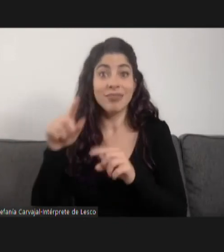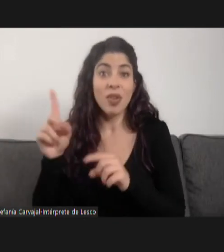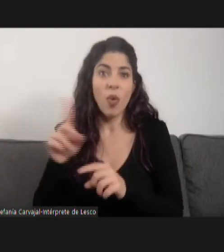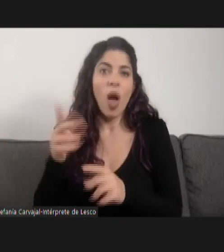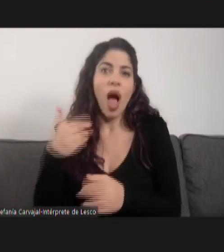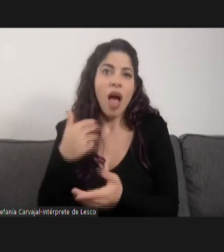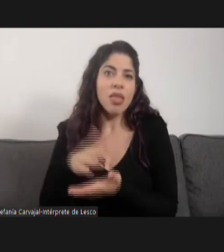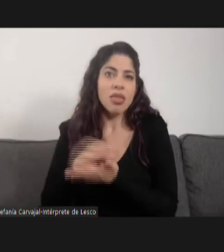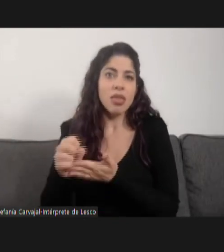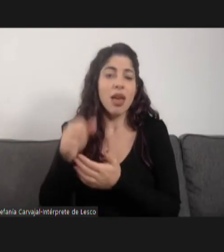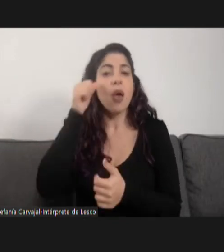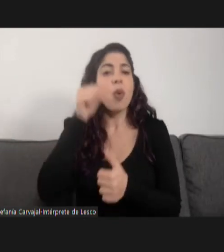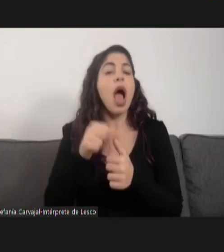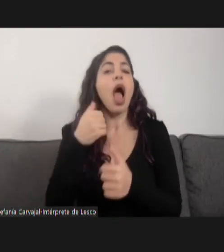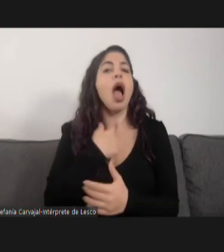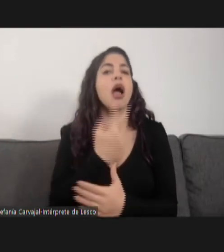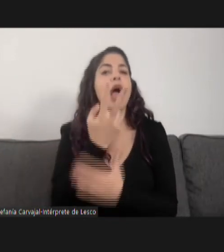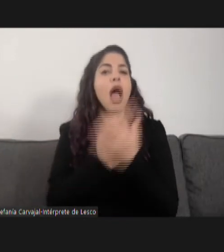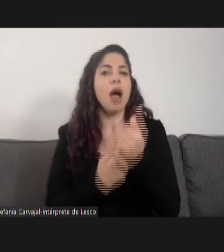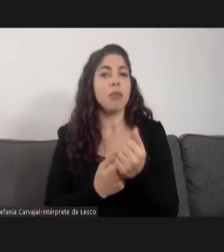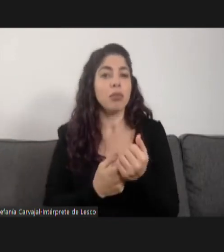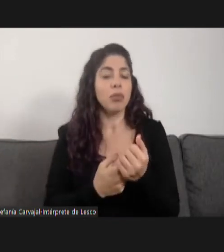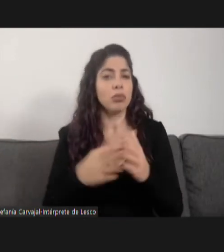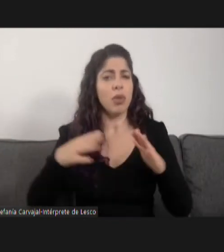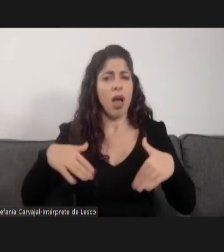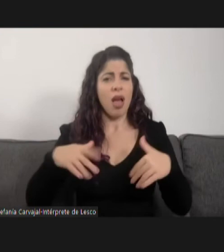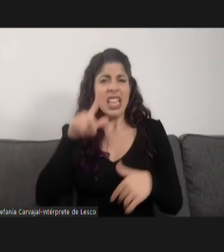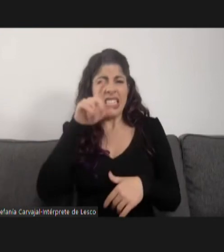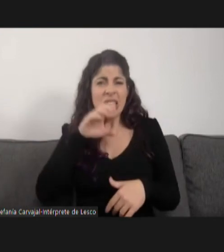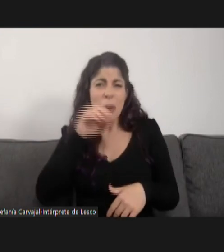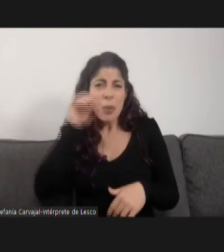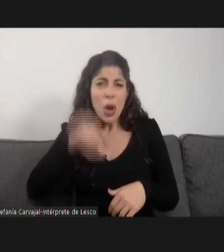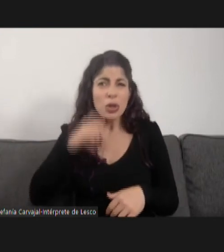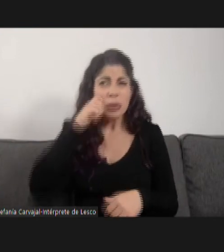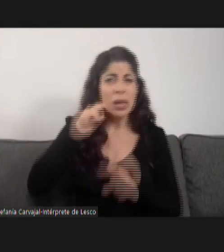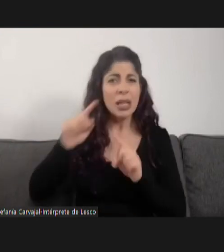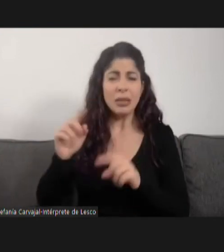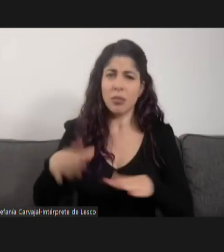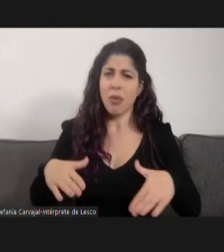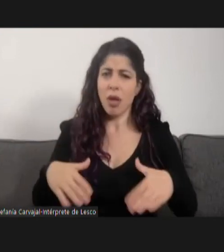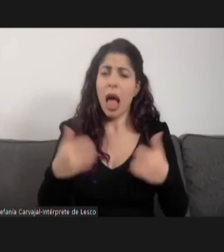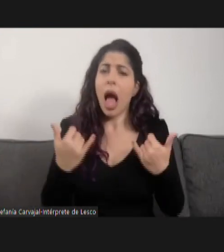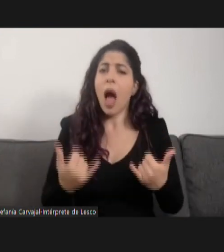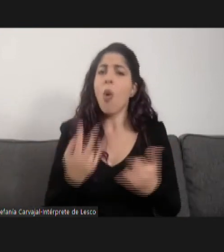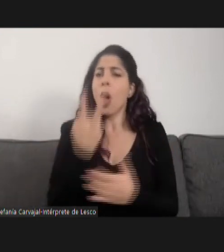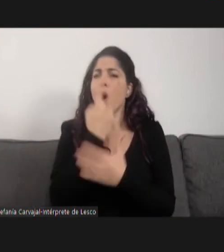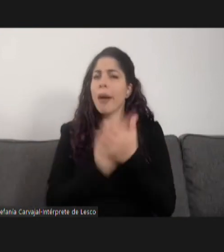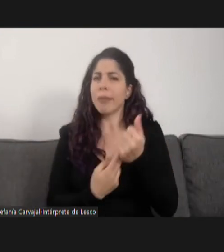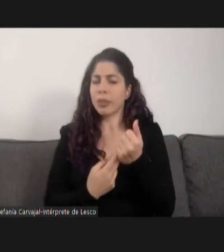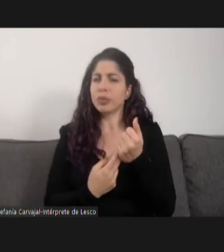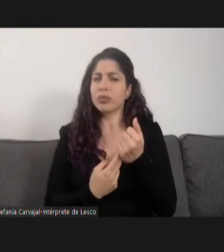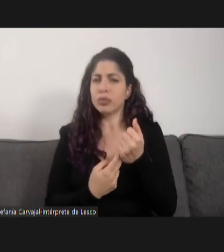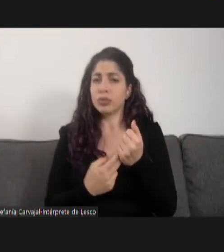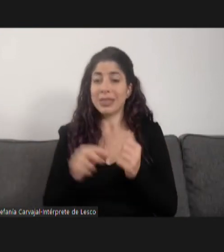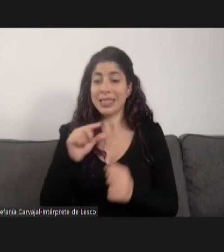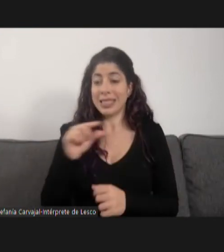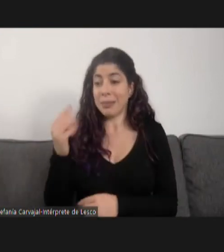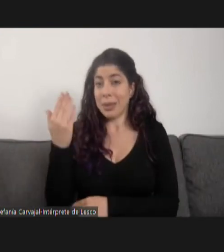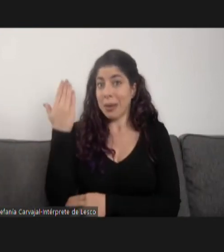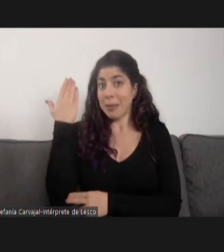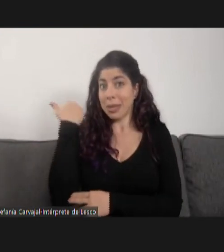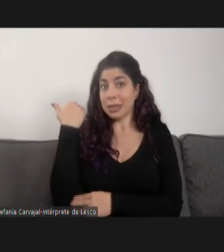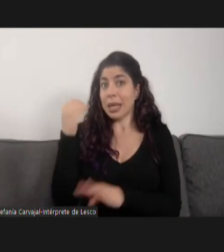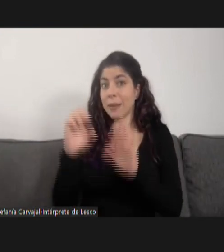estamos en una dualidad, nunca se ha asumido el 100%, ¿verdad?, de la presencialidad, y mantenemos una dualidad Por ejemplo, en la última semana, la semana